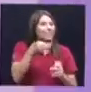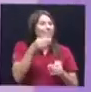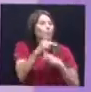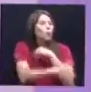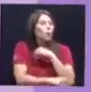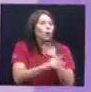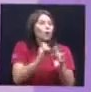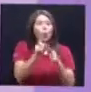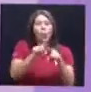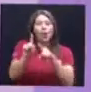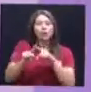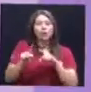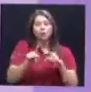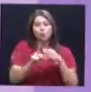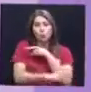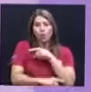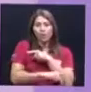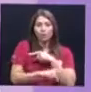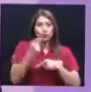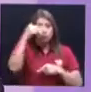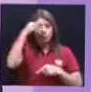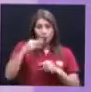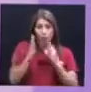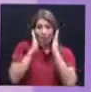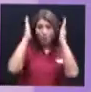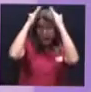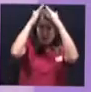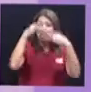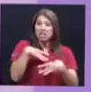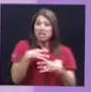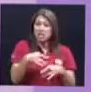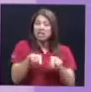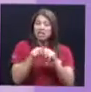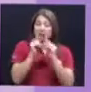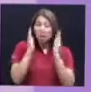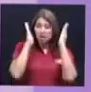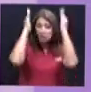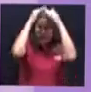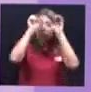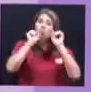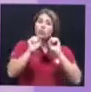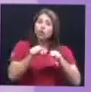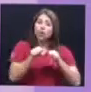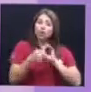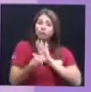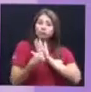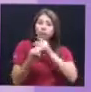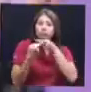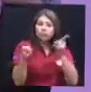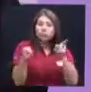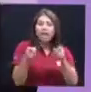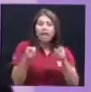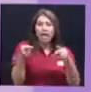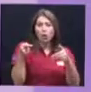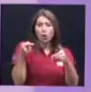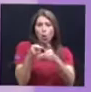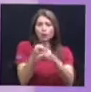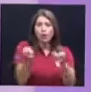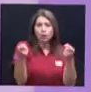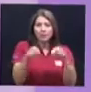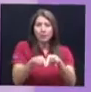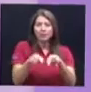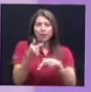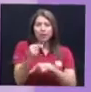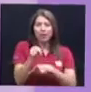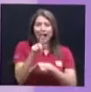lo del Papa sería interesante que el papa emprender acciones también de manifestación en contra de lo que está pasando en este momento en gasa pero sí